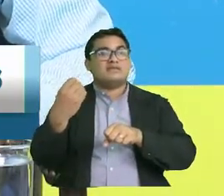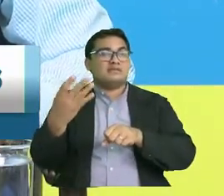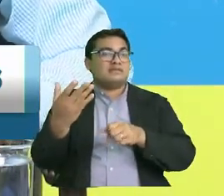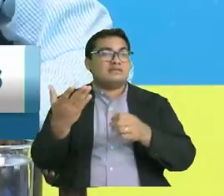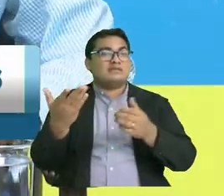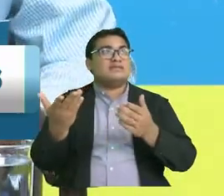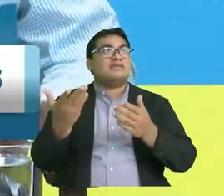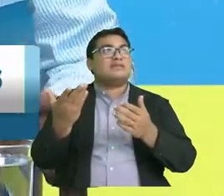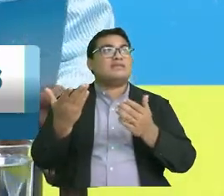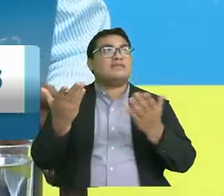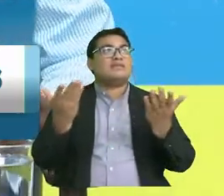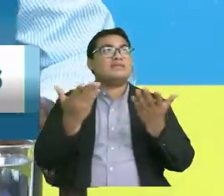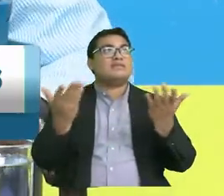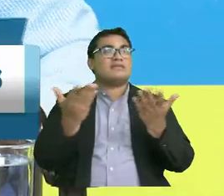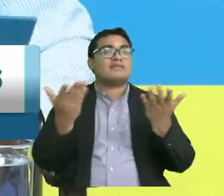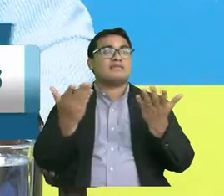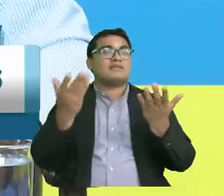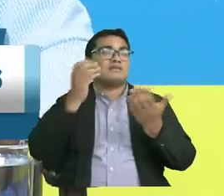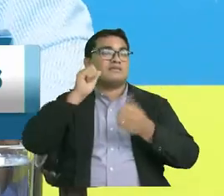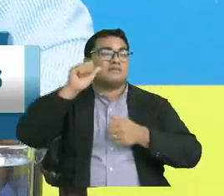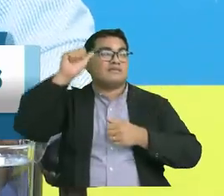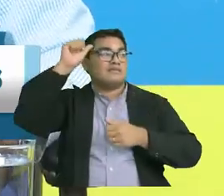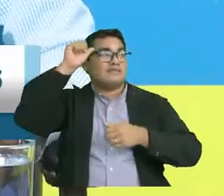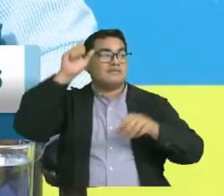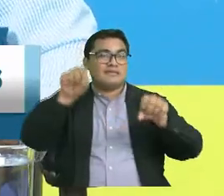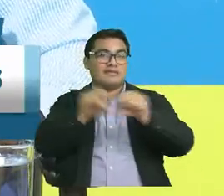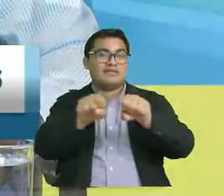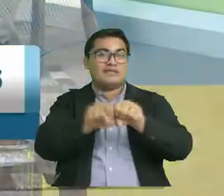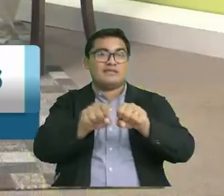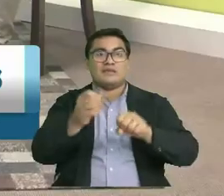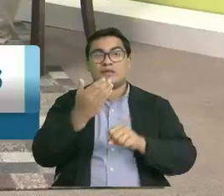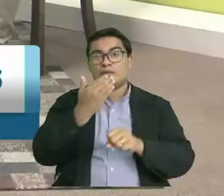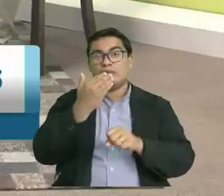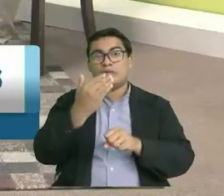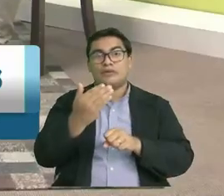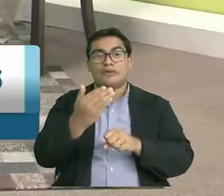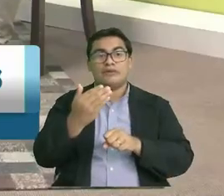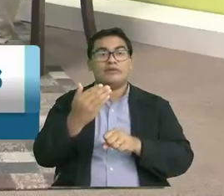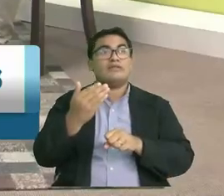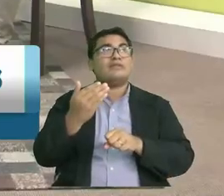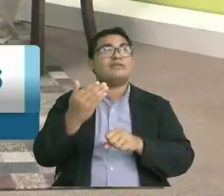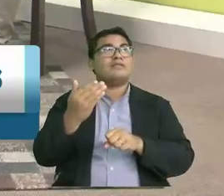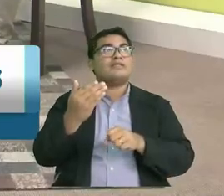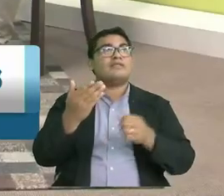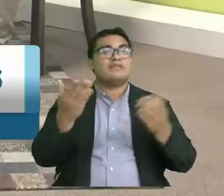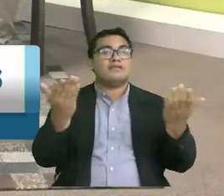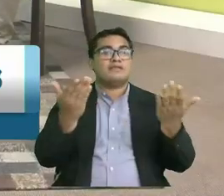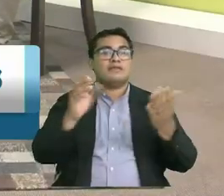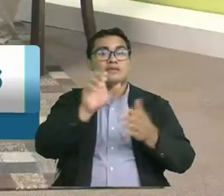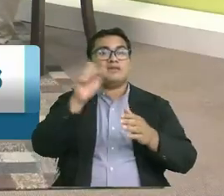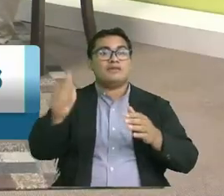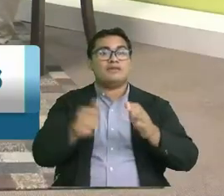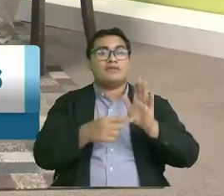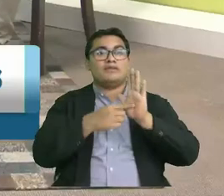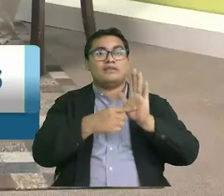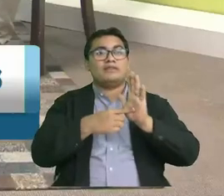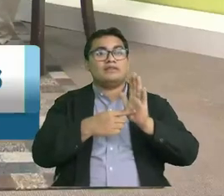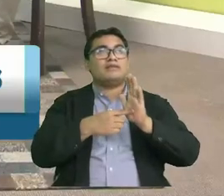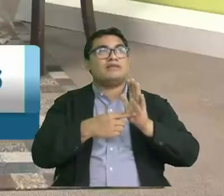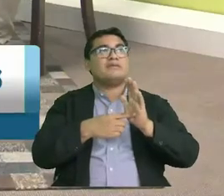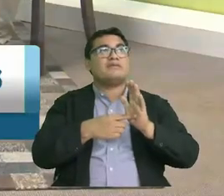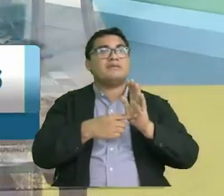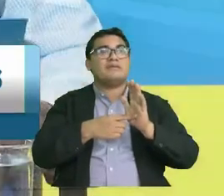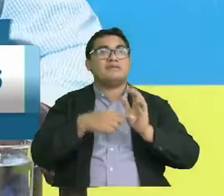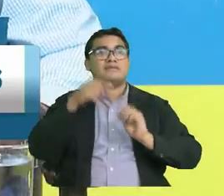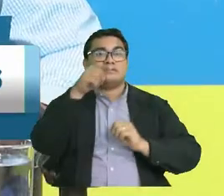decía, pues tanto en el niño como en el adulto, el zapato debe ser adecuado. Ya. Y aquí tenemos otro ejemplo de otro zapato. Sí.